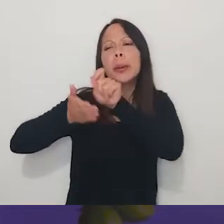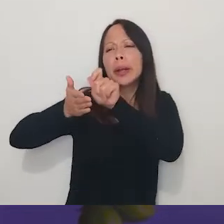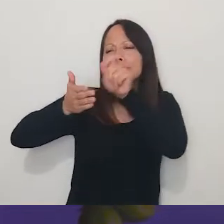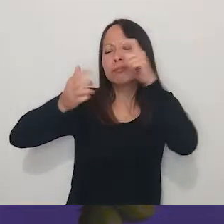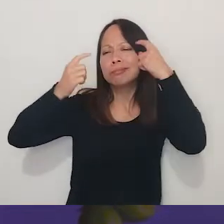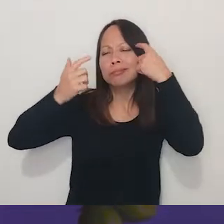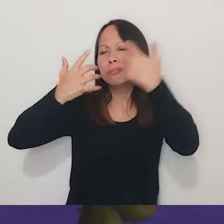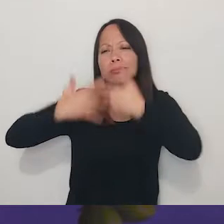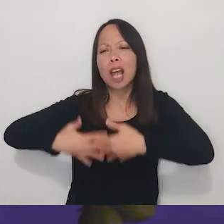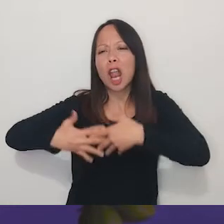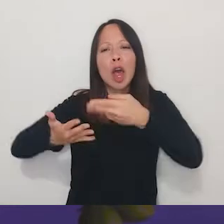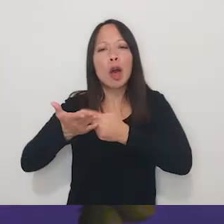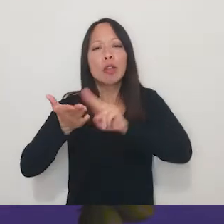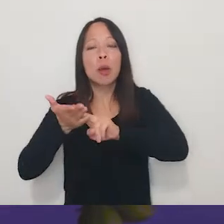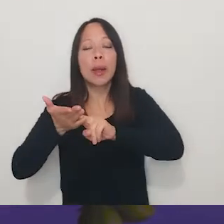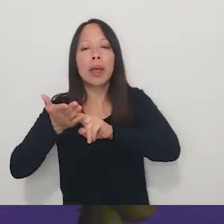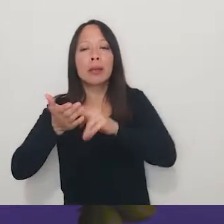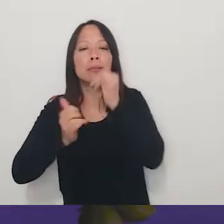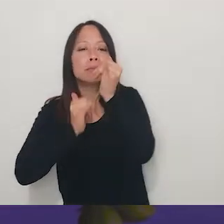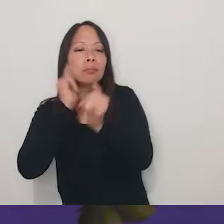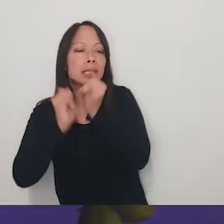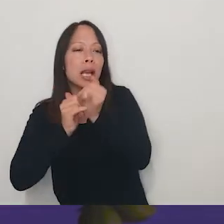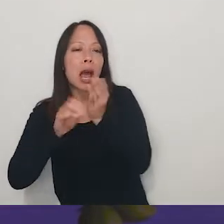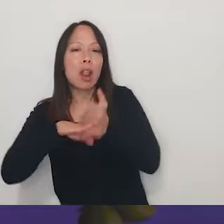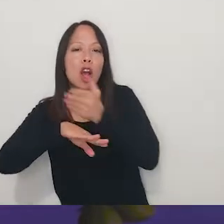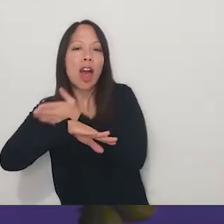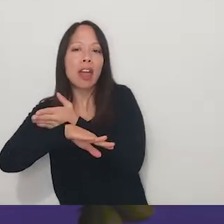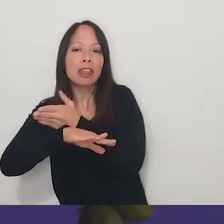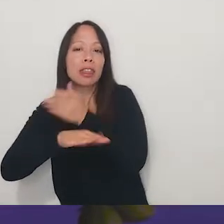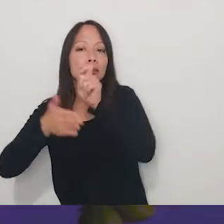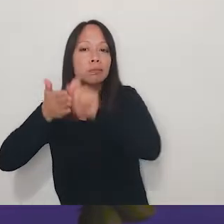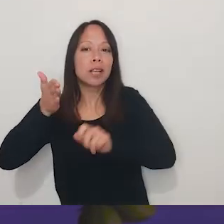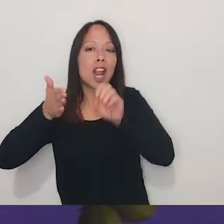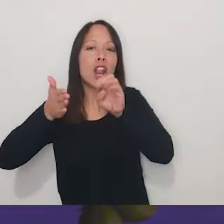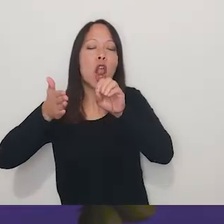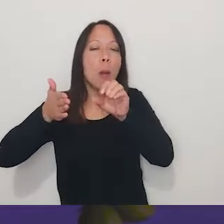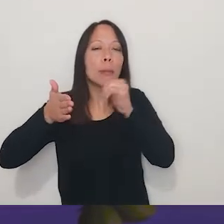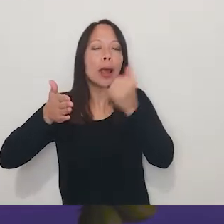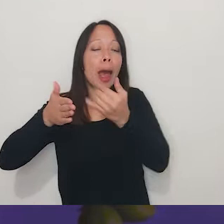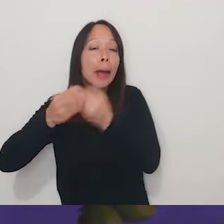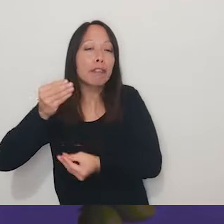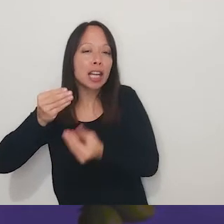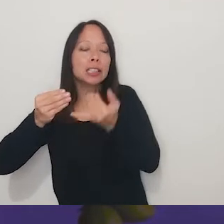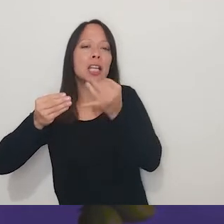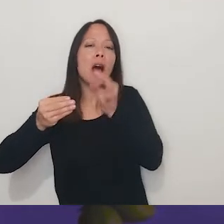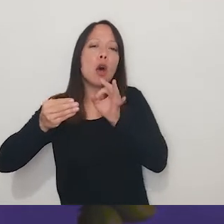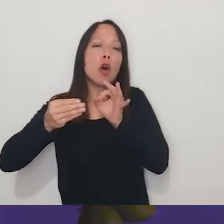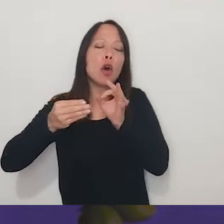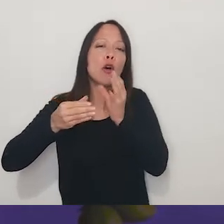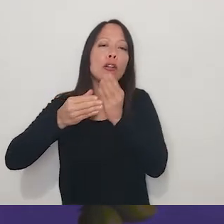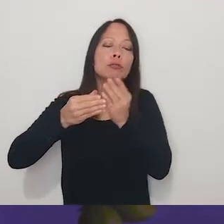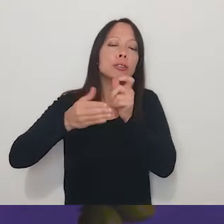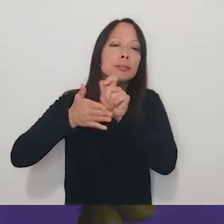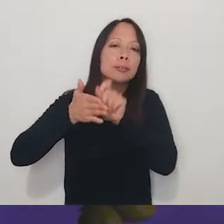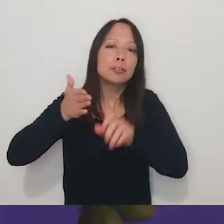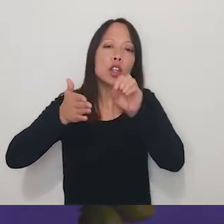una tendencia a tratar de explicarlo dentro de lo que estaba diagnosticado antes o de lo más frecuente. Esto lleva a